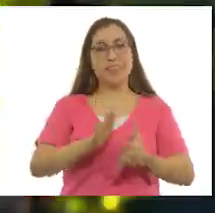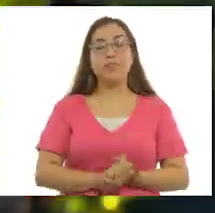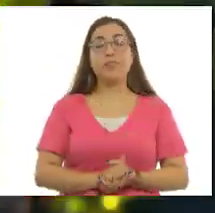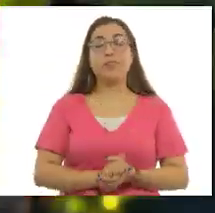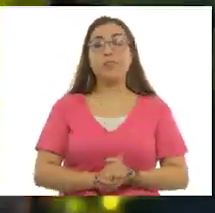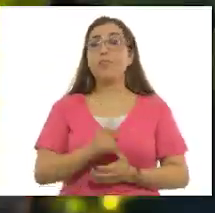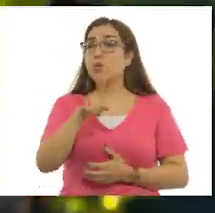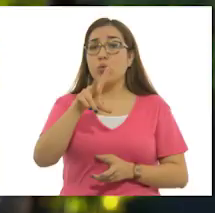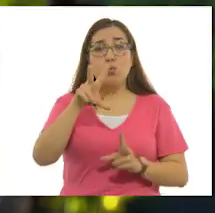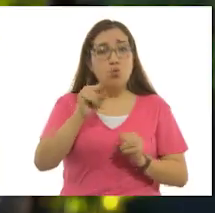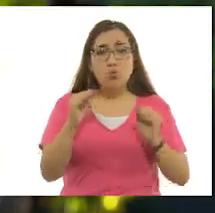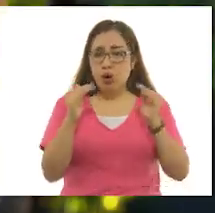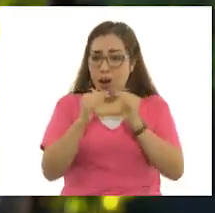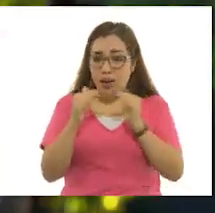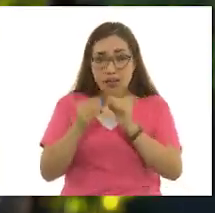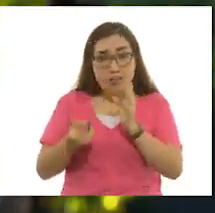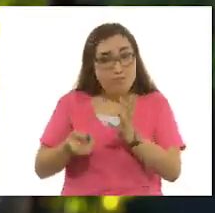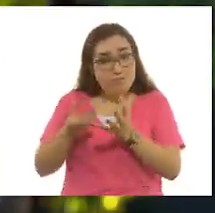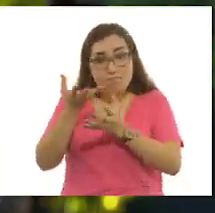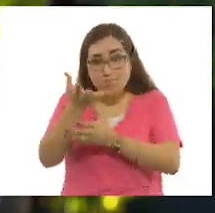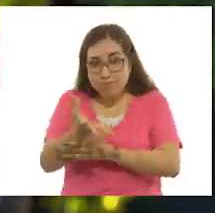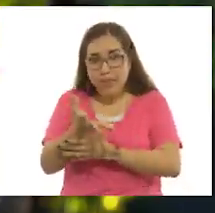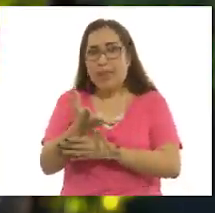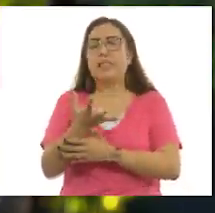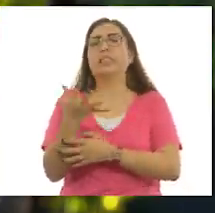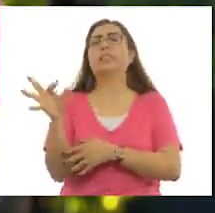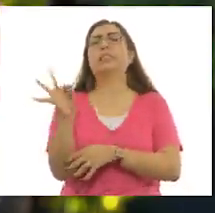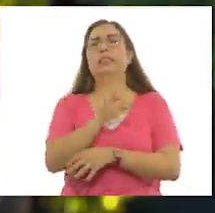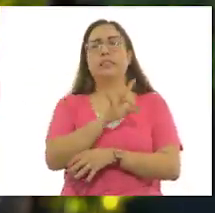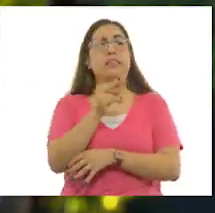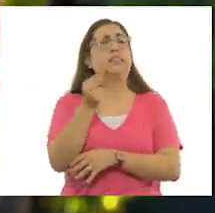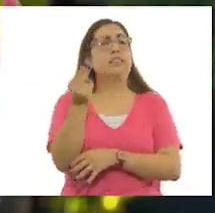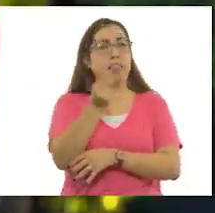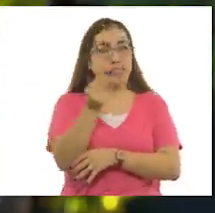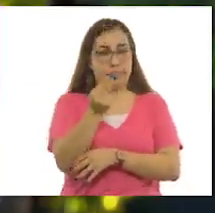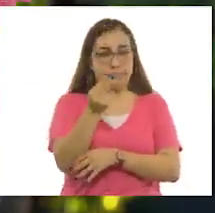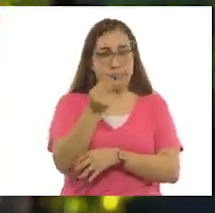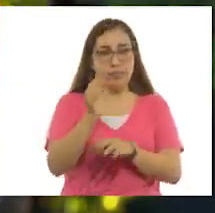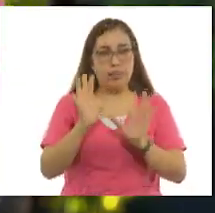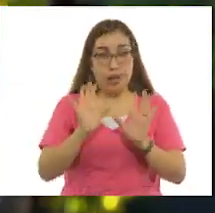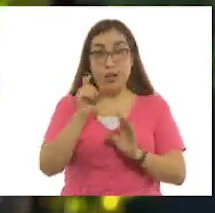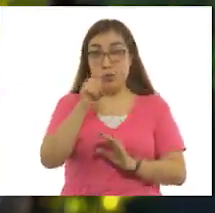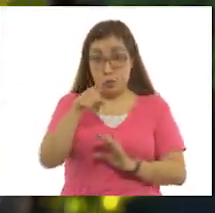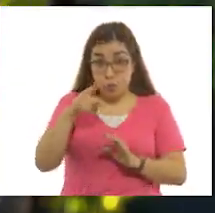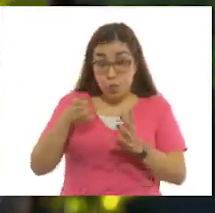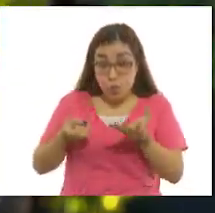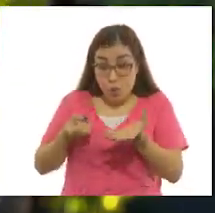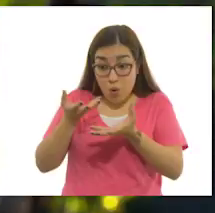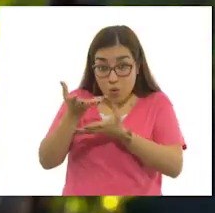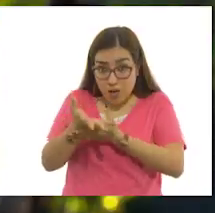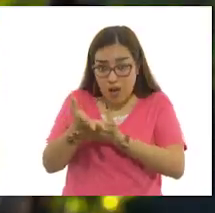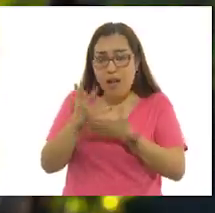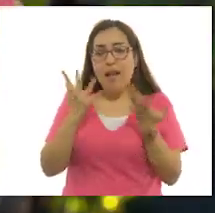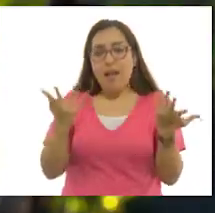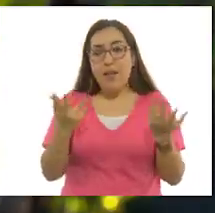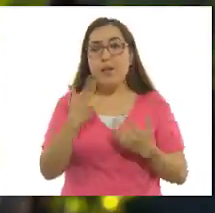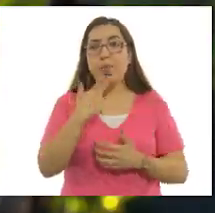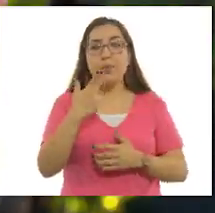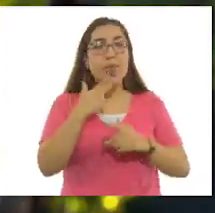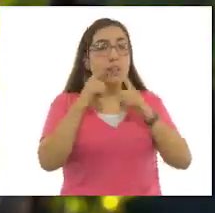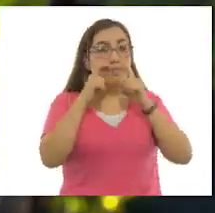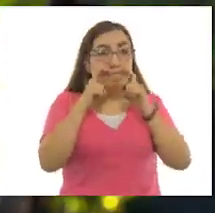de no salir de casa a menos que sea muy necesario si lo haces utiliza el